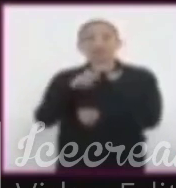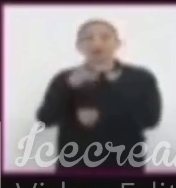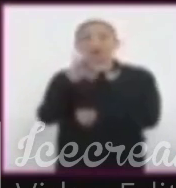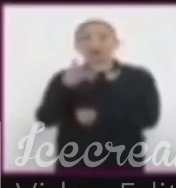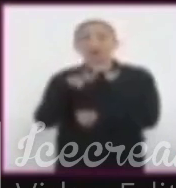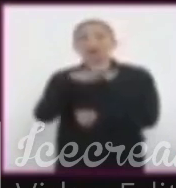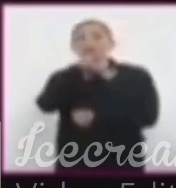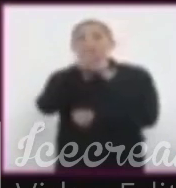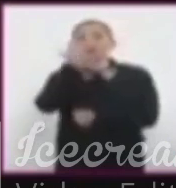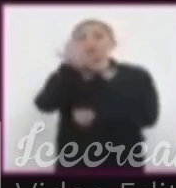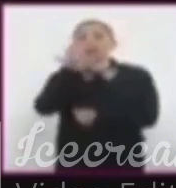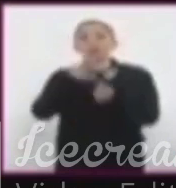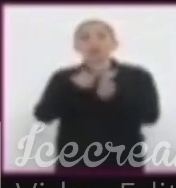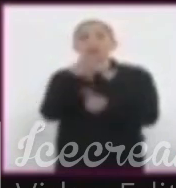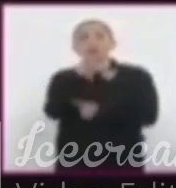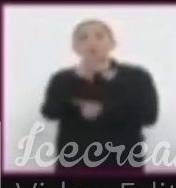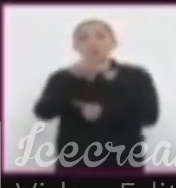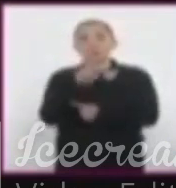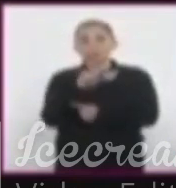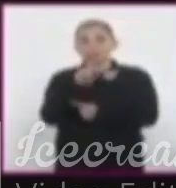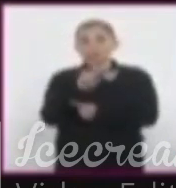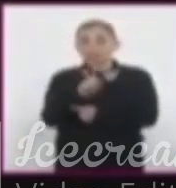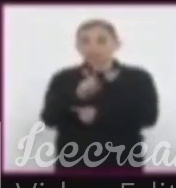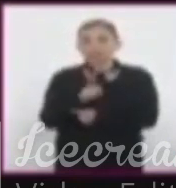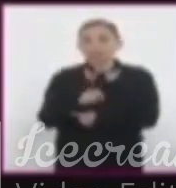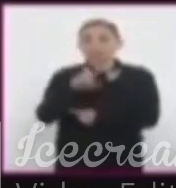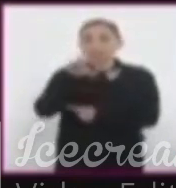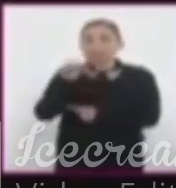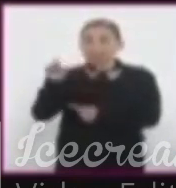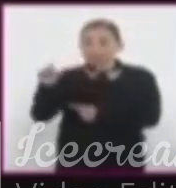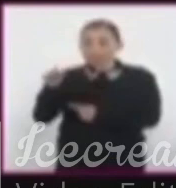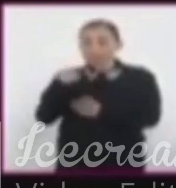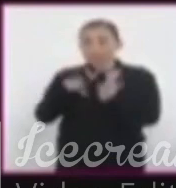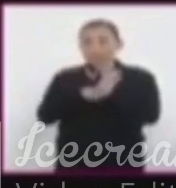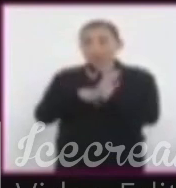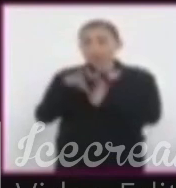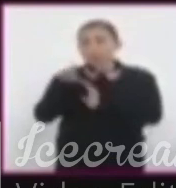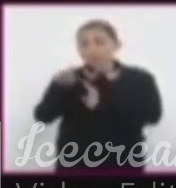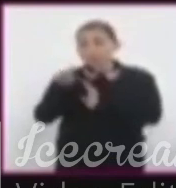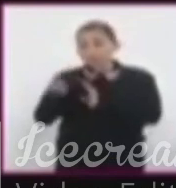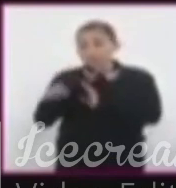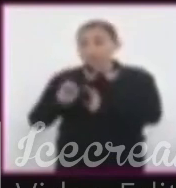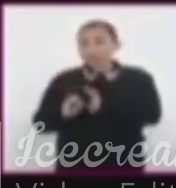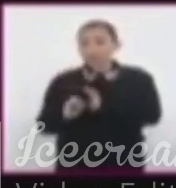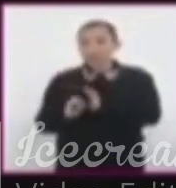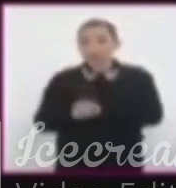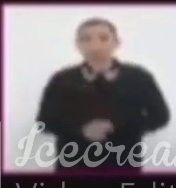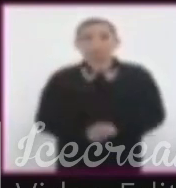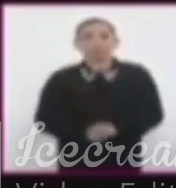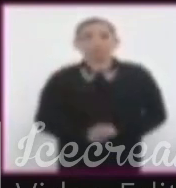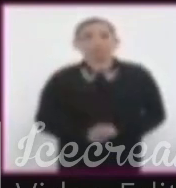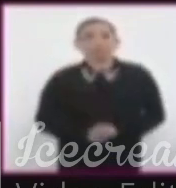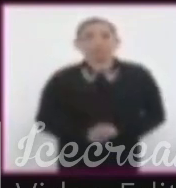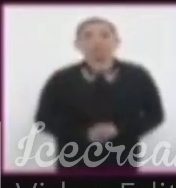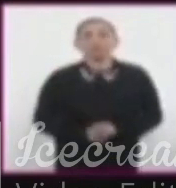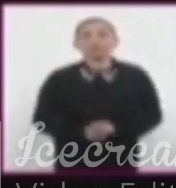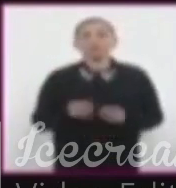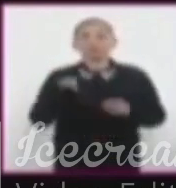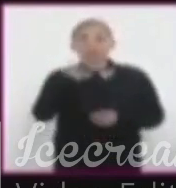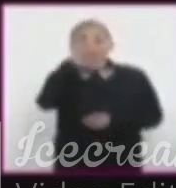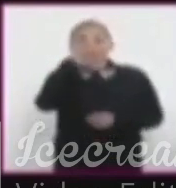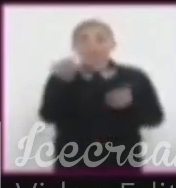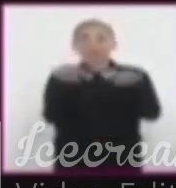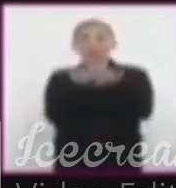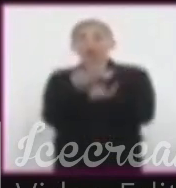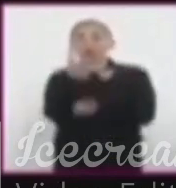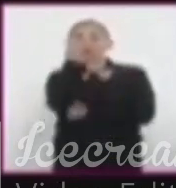5. 5 por 4, 20. Restamos 20 para obtener el residuo de 0. Así es que X es igual